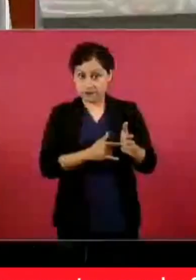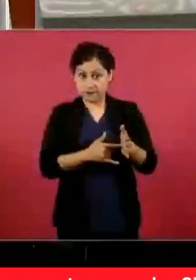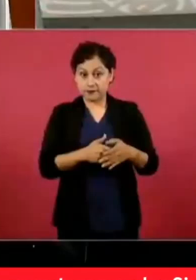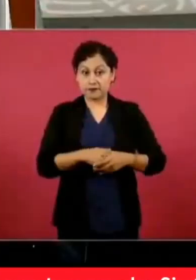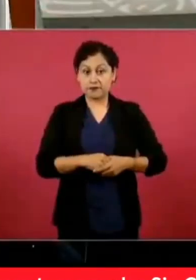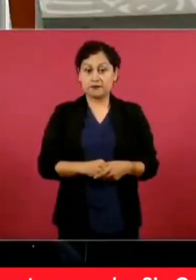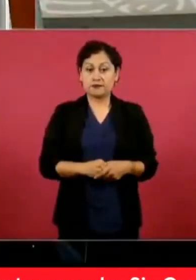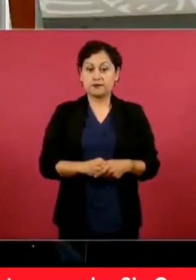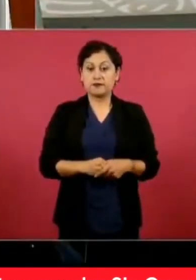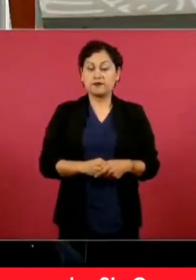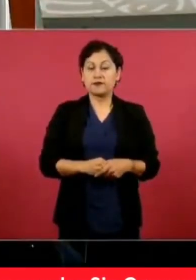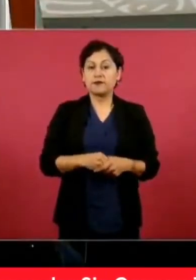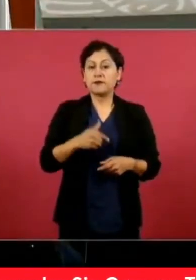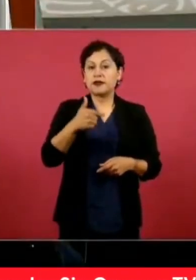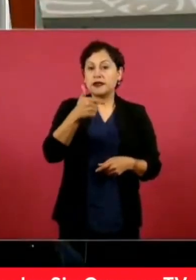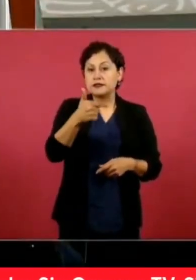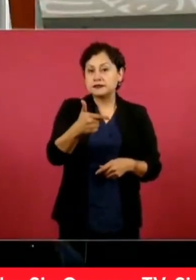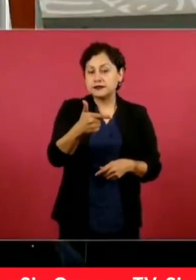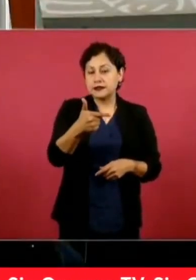A las 7.